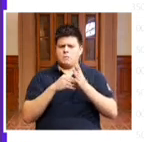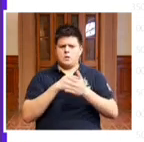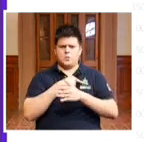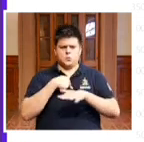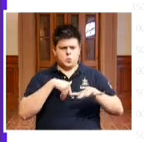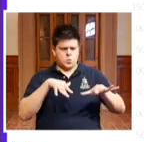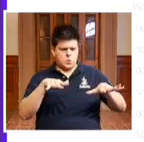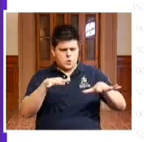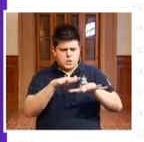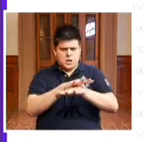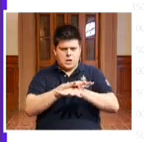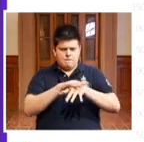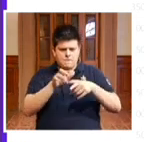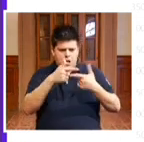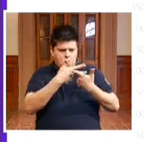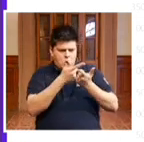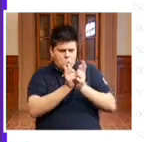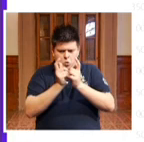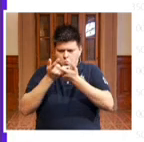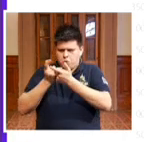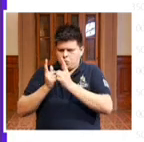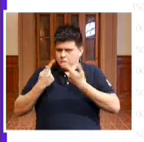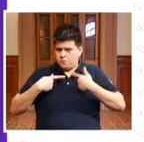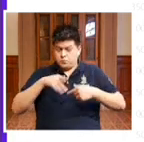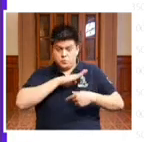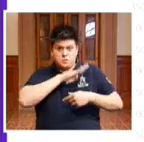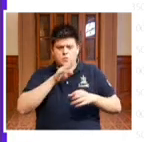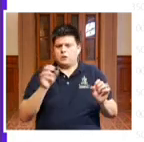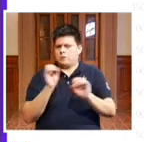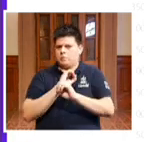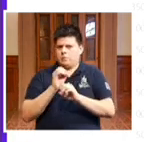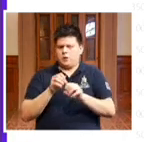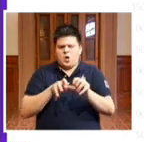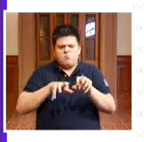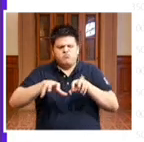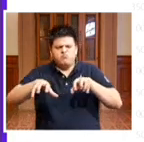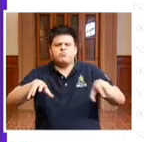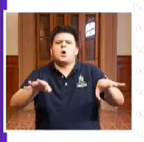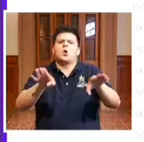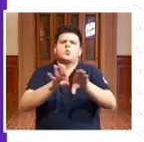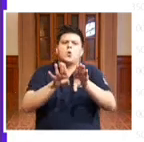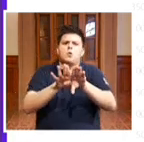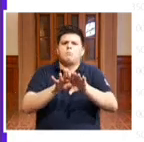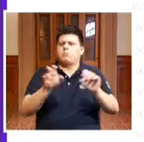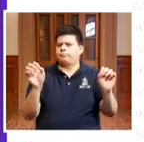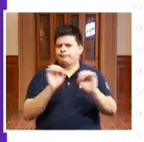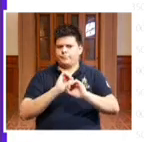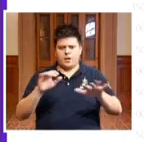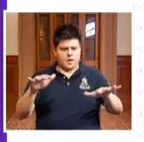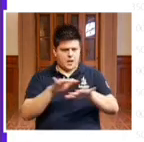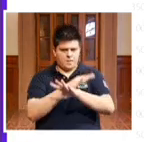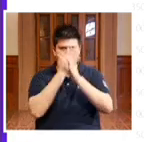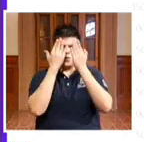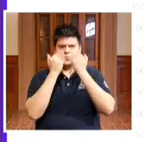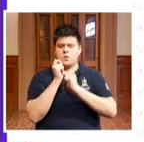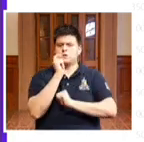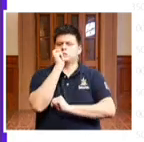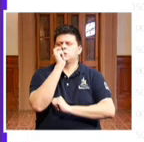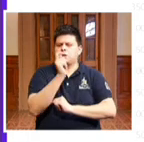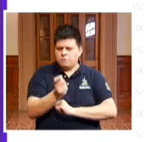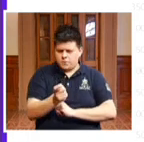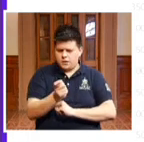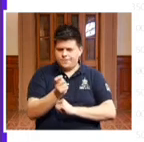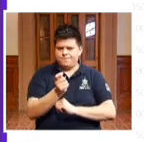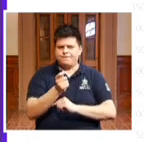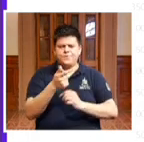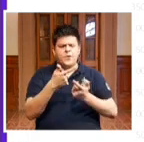cambio significativo en este momento en cómo se están distribuyendo los casos y defunciones en el Estado. Es decir, en